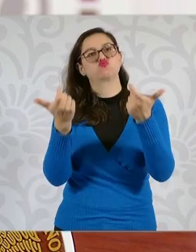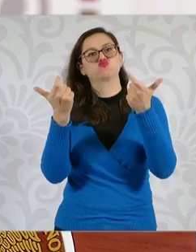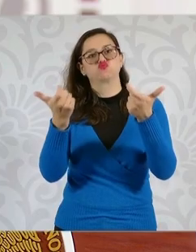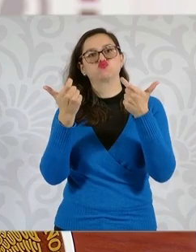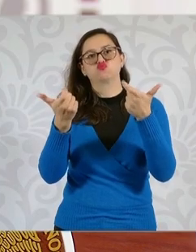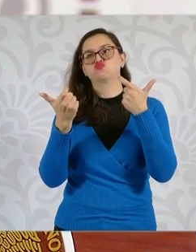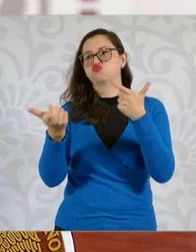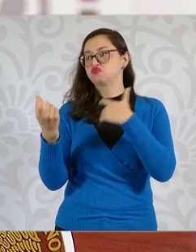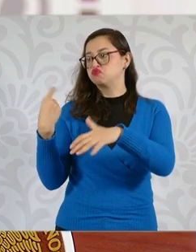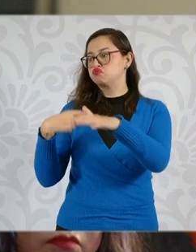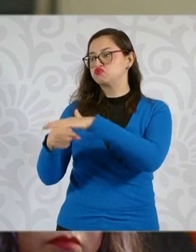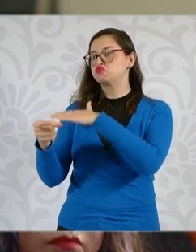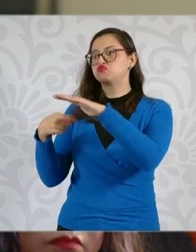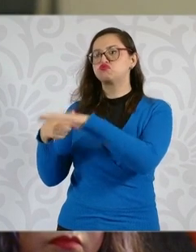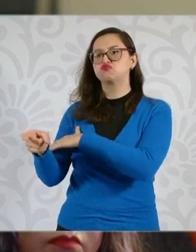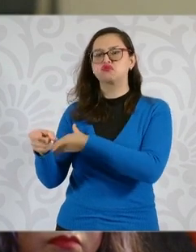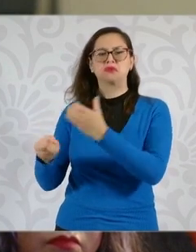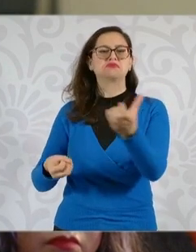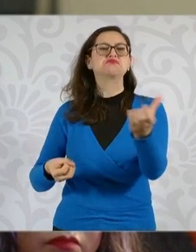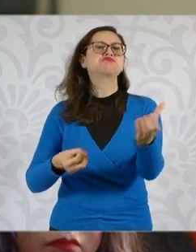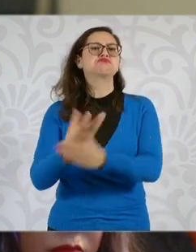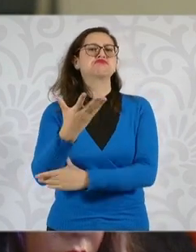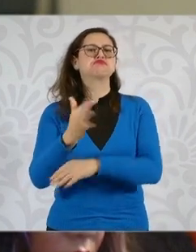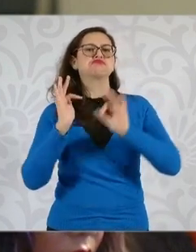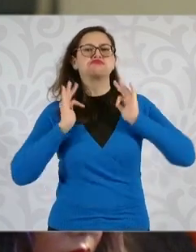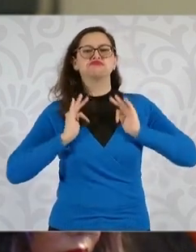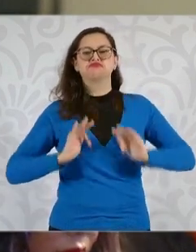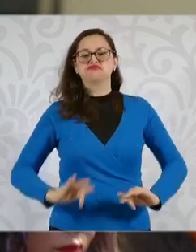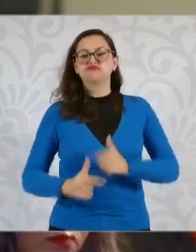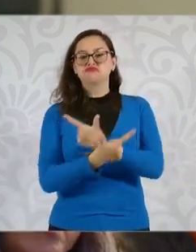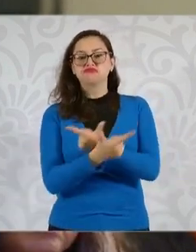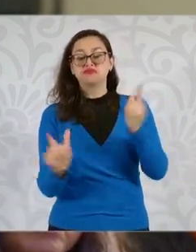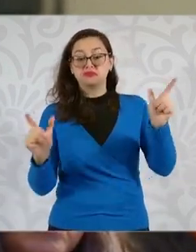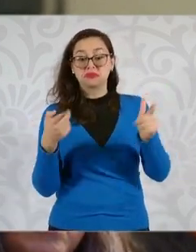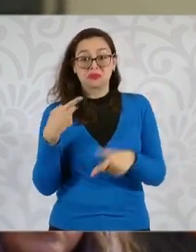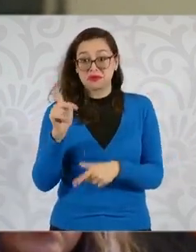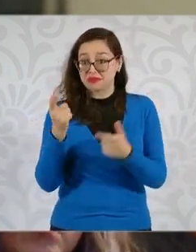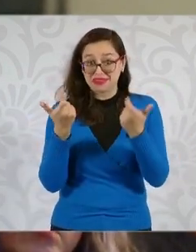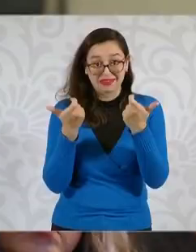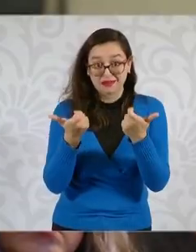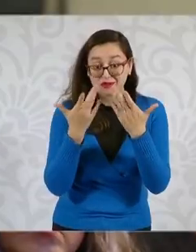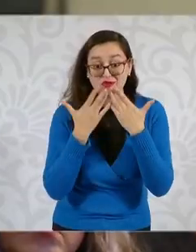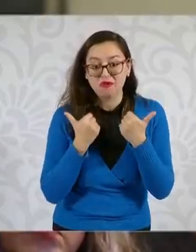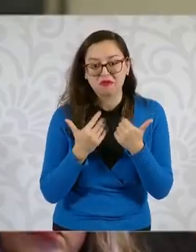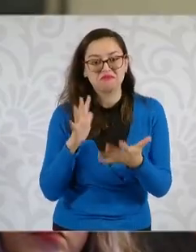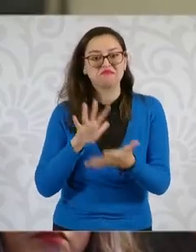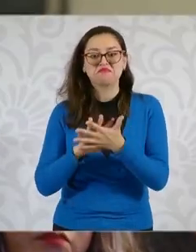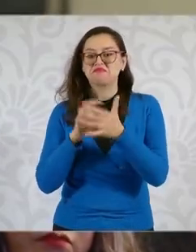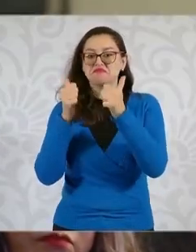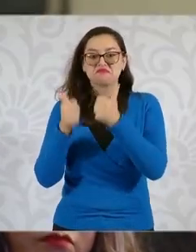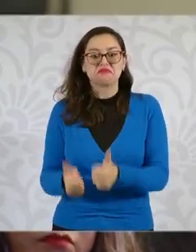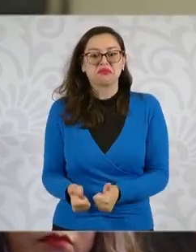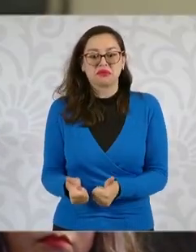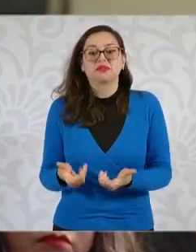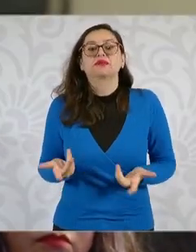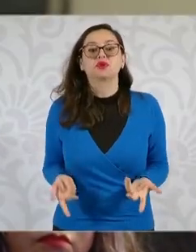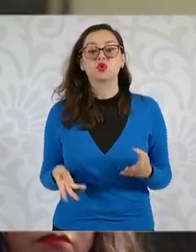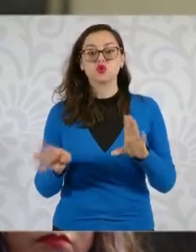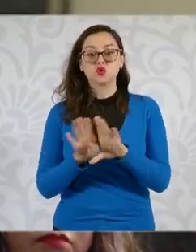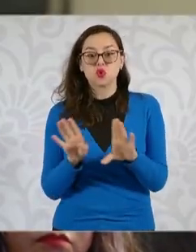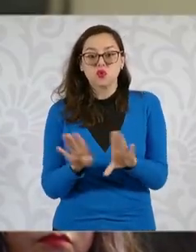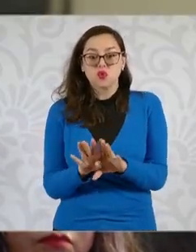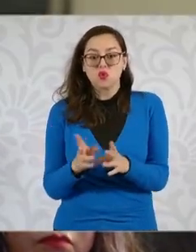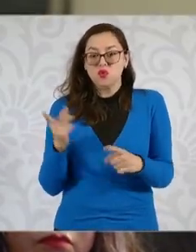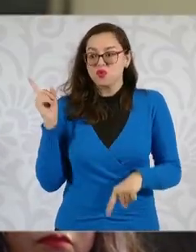sin ningún problema de estas cárceles ¿qué garantiza esto presidente? que efectivamente se acabe con esto porque la violencia